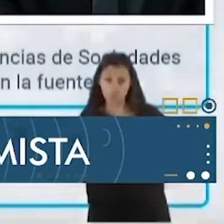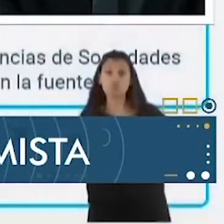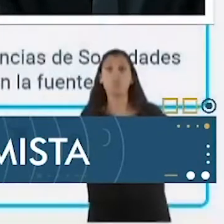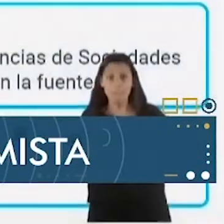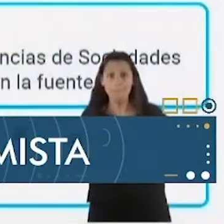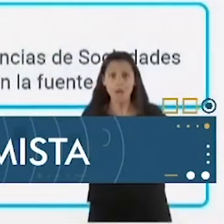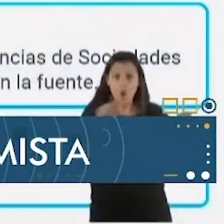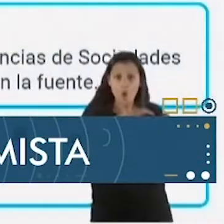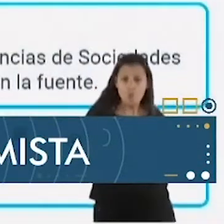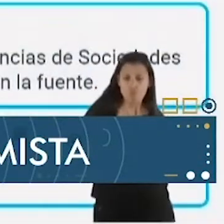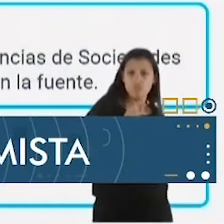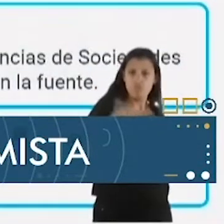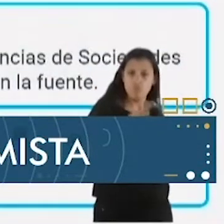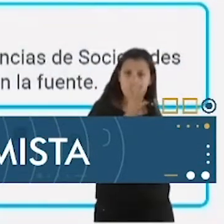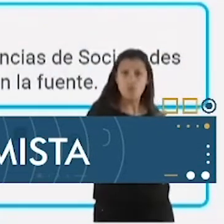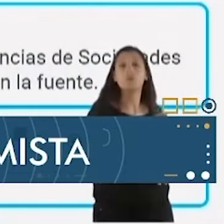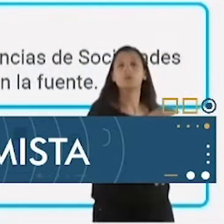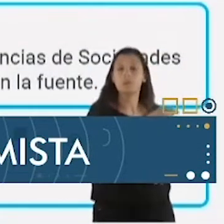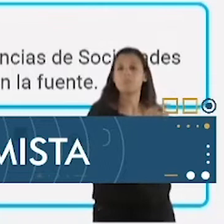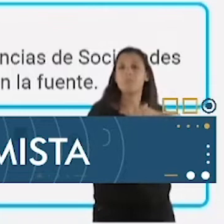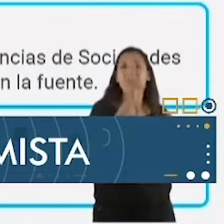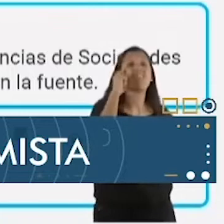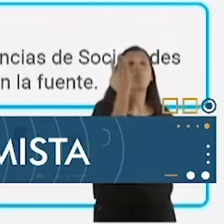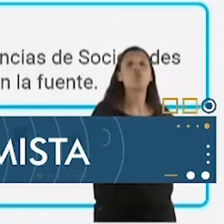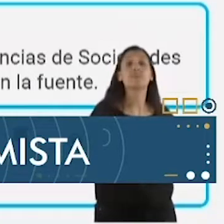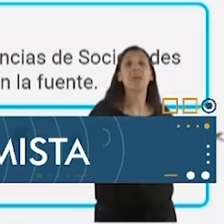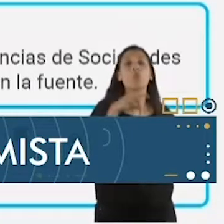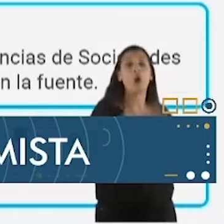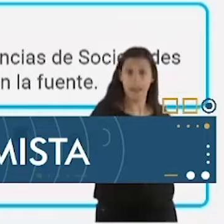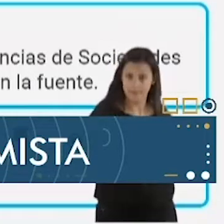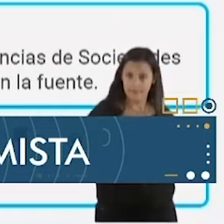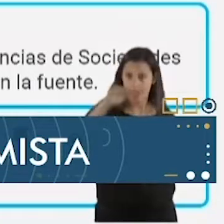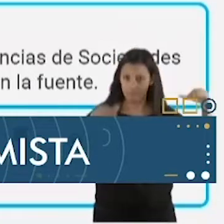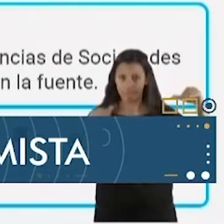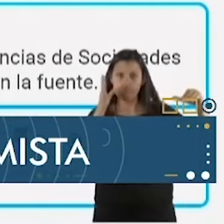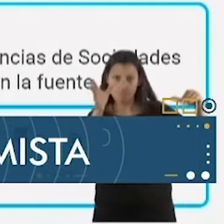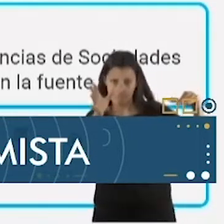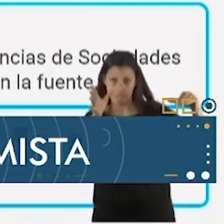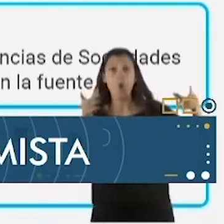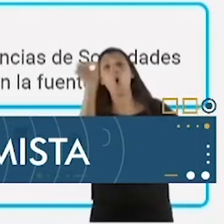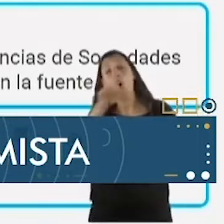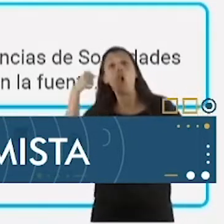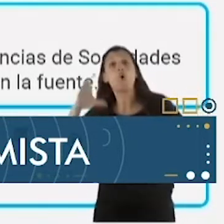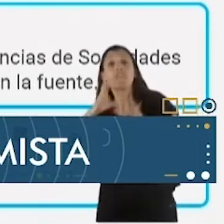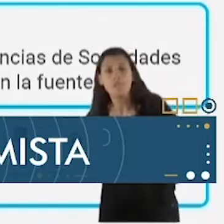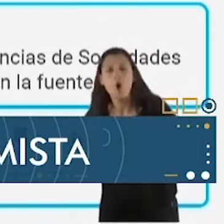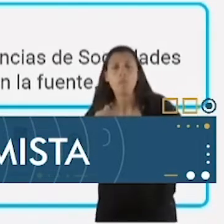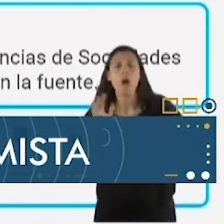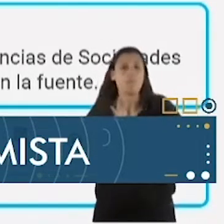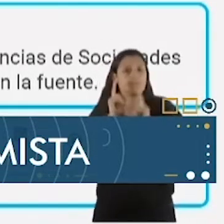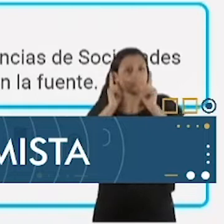paraguas de los efectos de la guerra. Siempre y cuando se demuestre un esfuerzo del